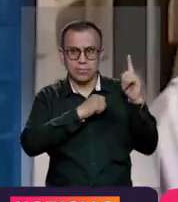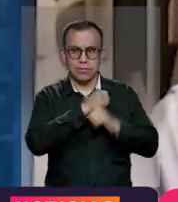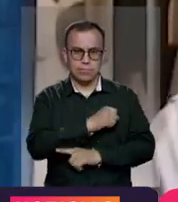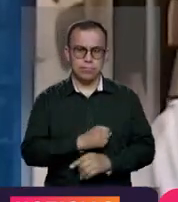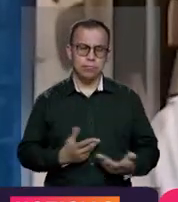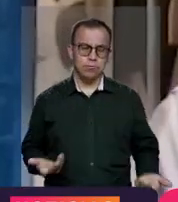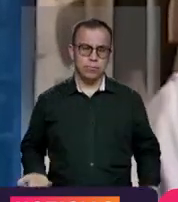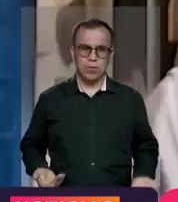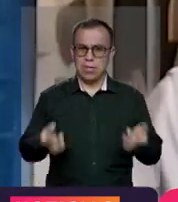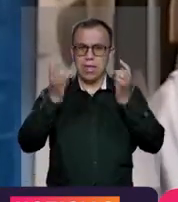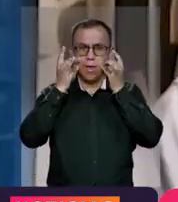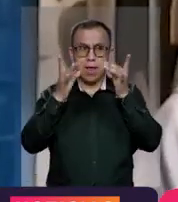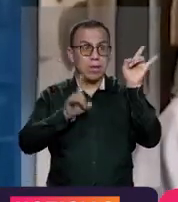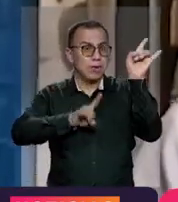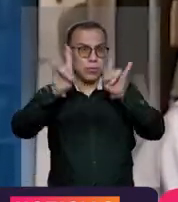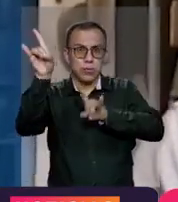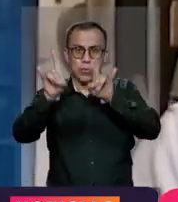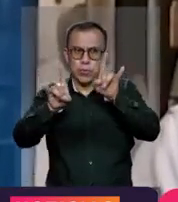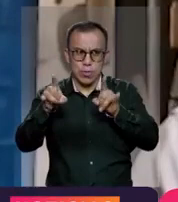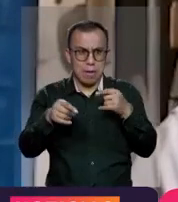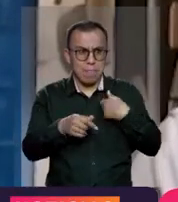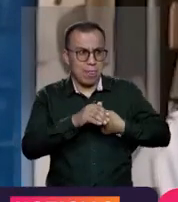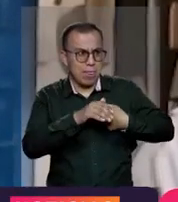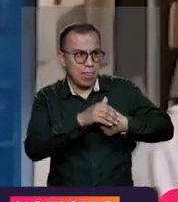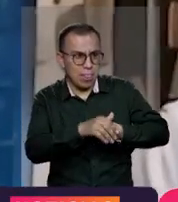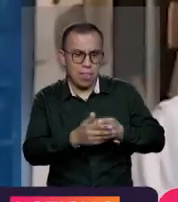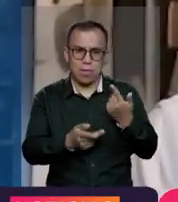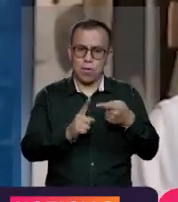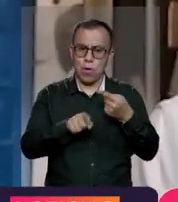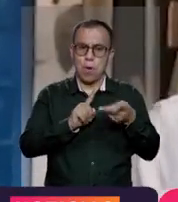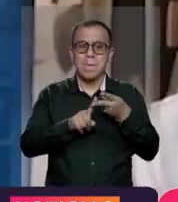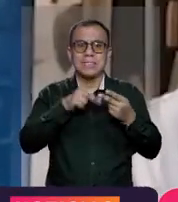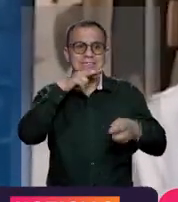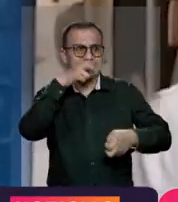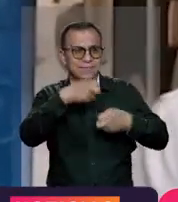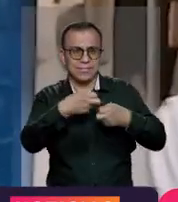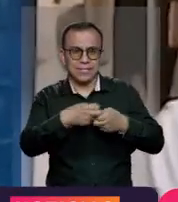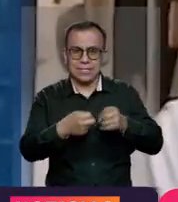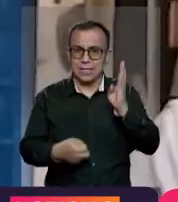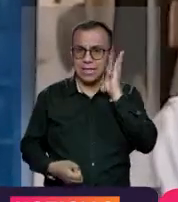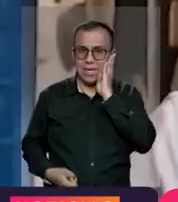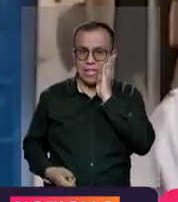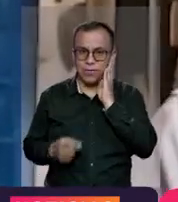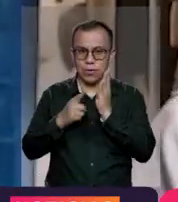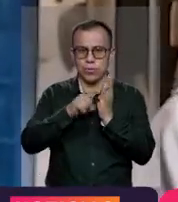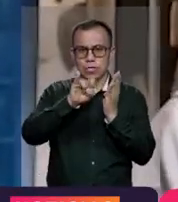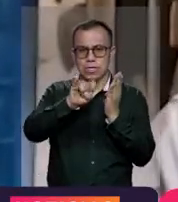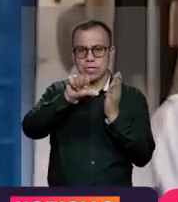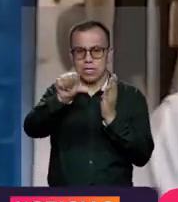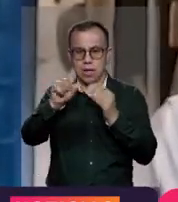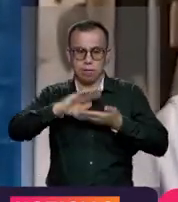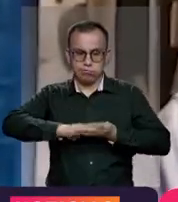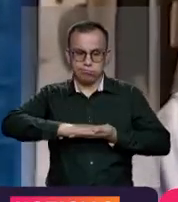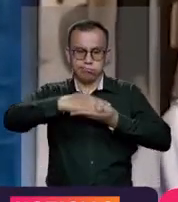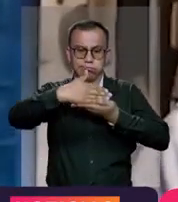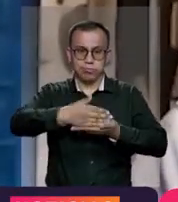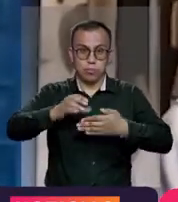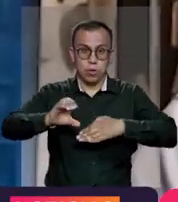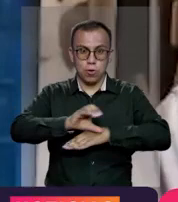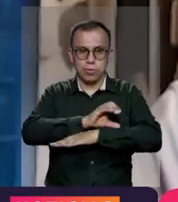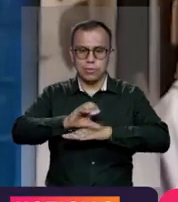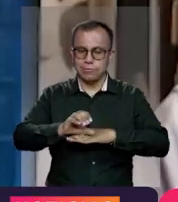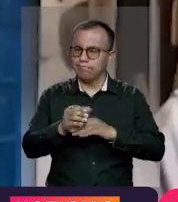Gravar la conectividad, gravar los teléfonos inteligentes, los computadores,